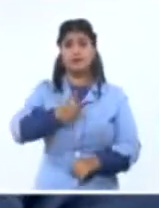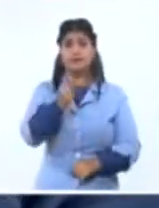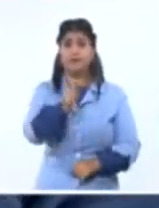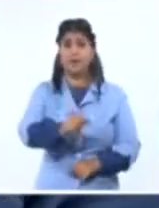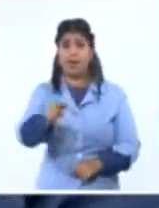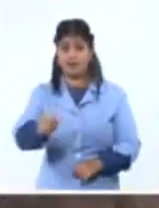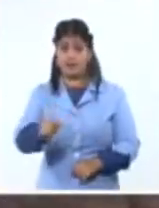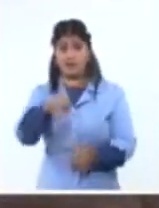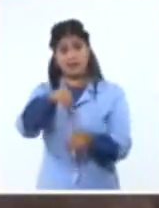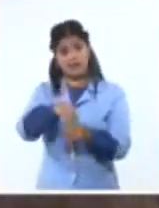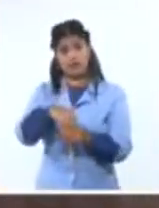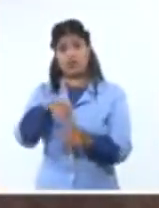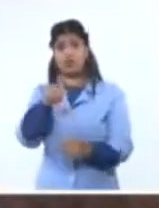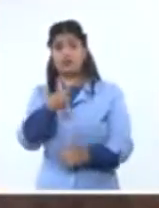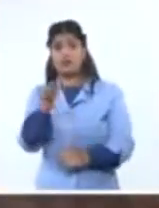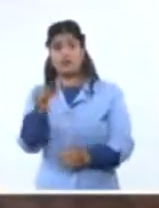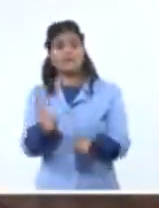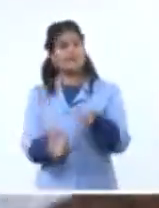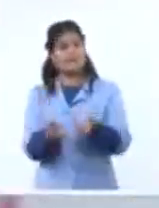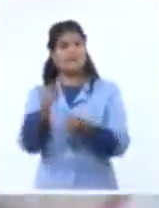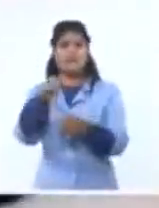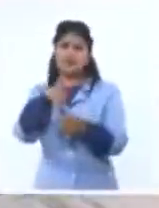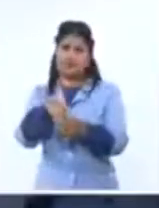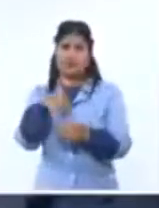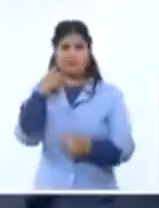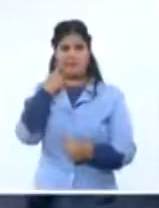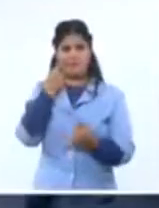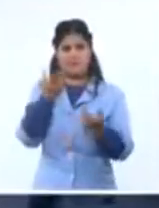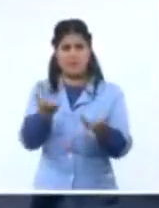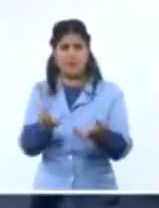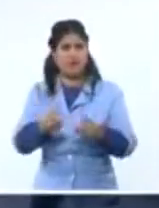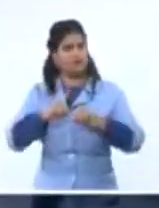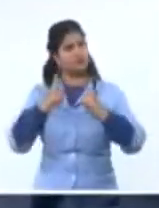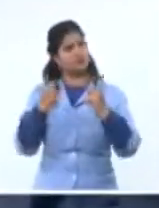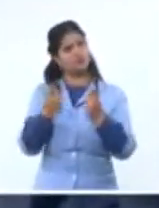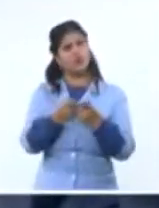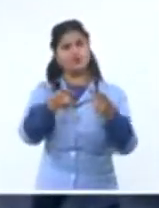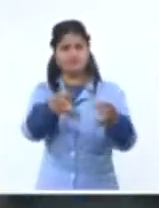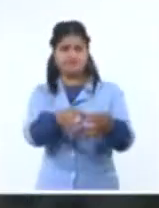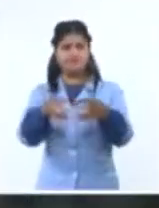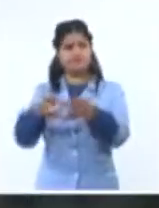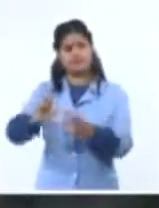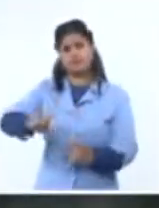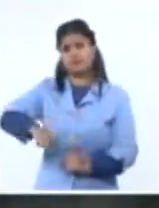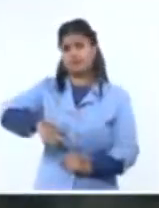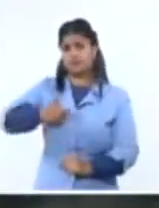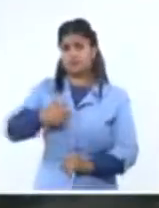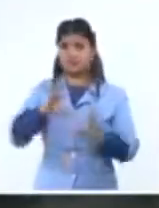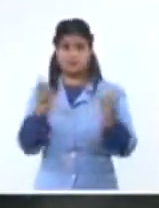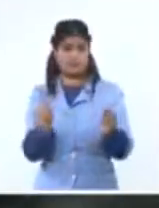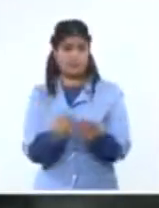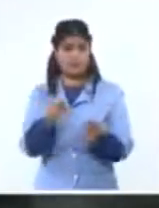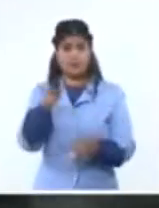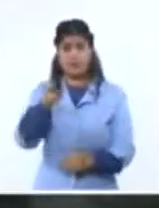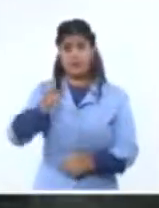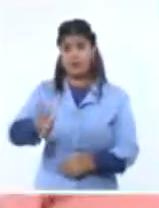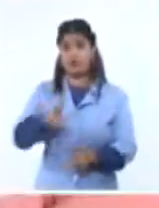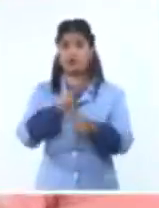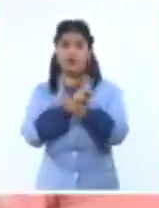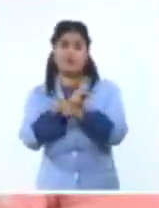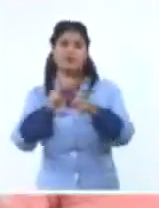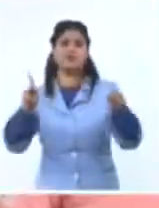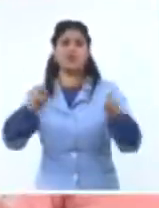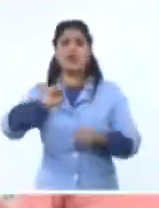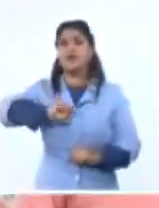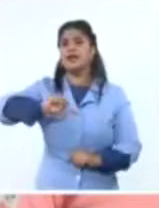capital se acercaron al quehacer de este colectivo del Ejército Juvenil del Trabajo. 24 profesionales graduados de las escuelas de arte